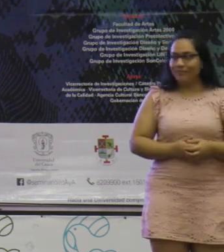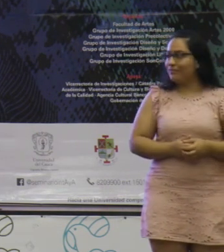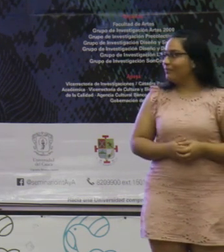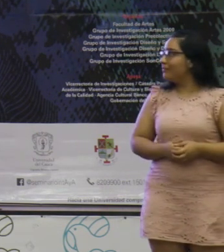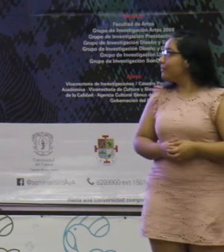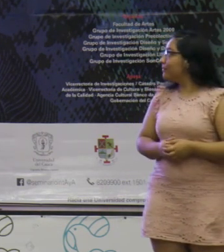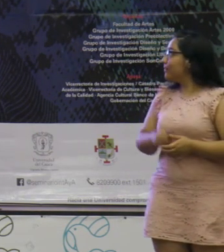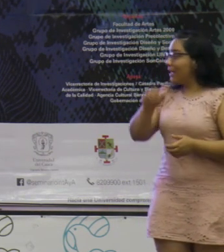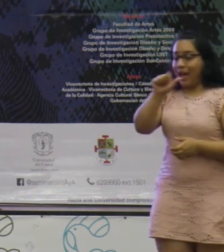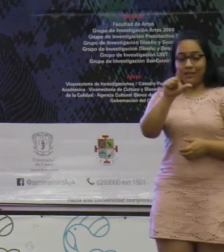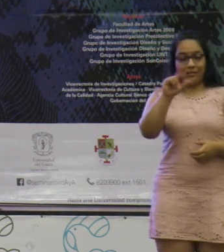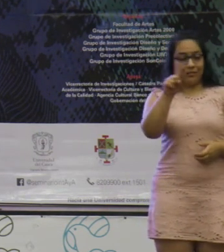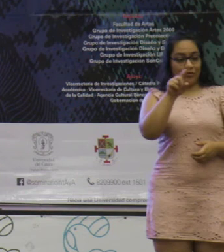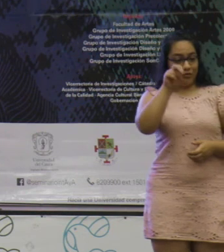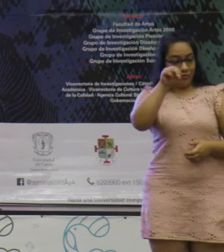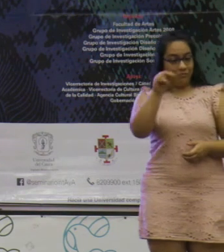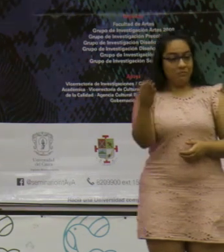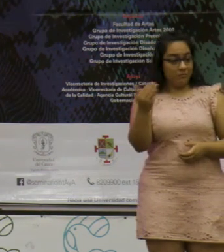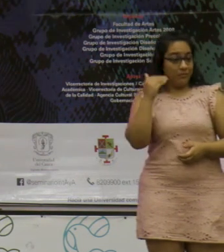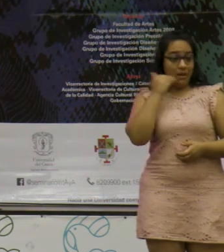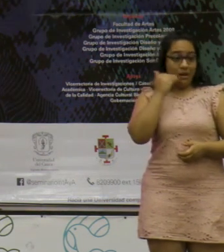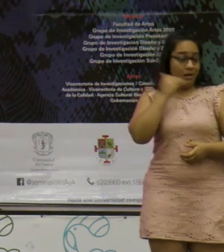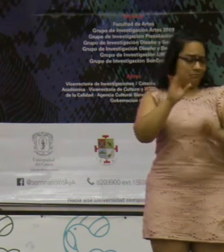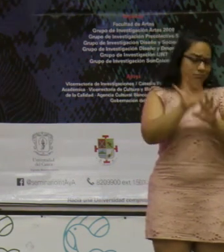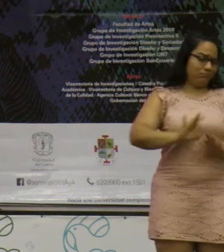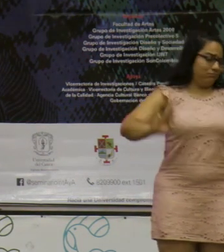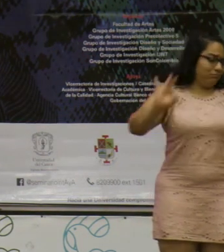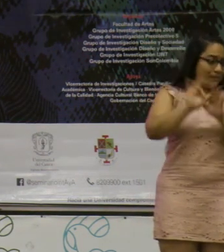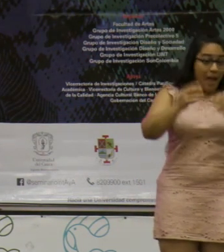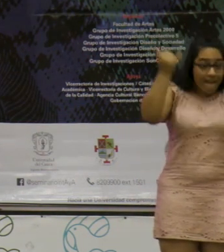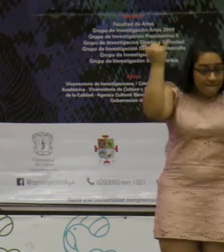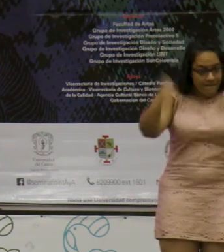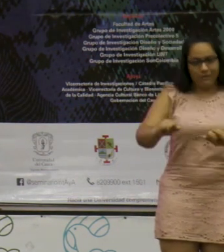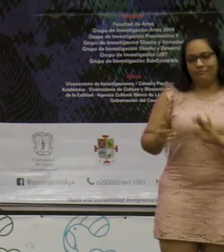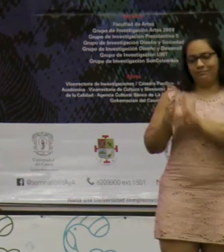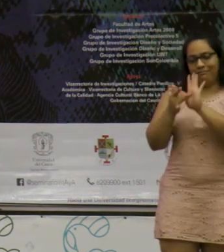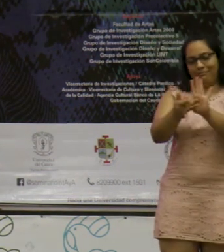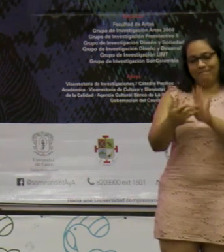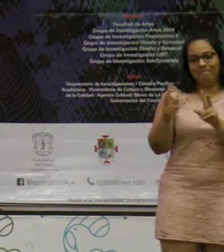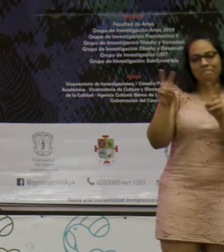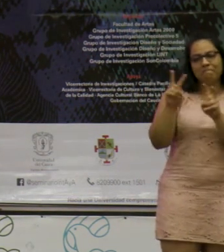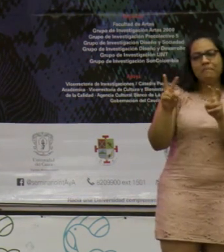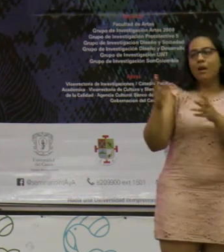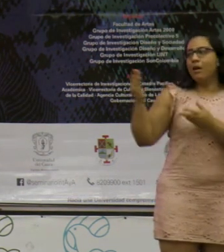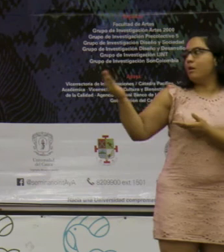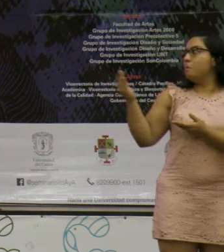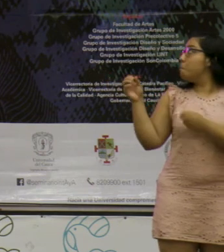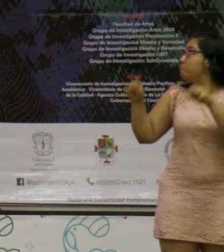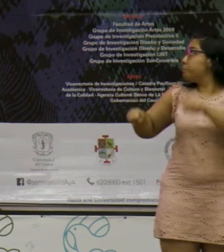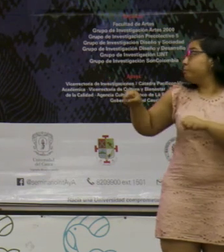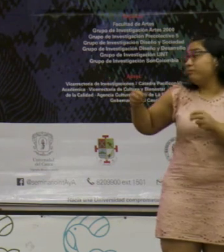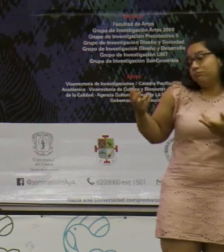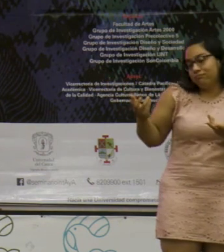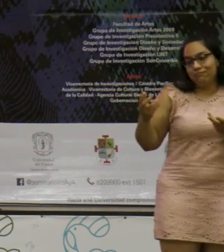Esto, Alison Bechdel, que es sin duda todo un hito y muy importante. Y para cerrar, entonces vamos a hablar de algo que permitiría, yo